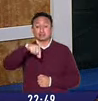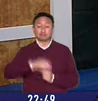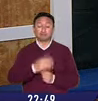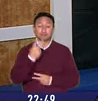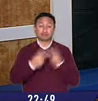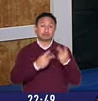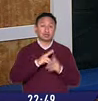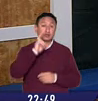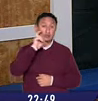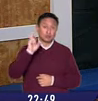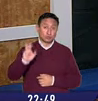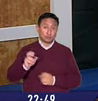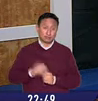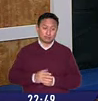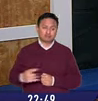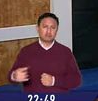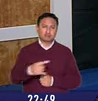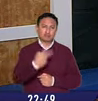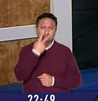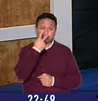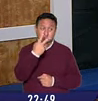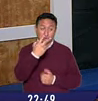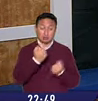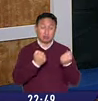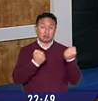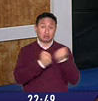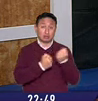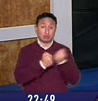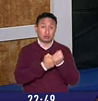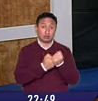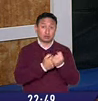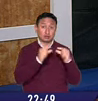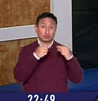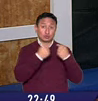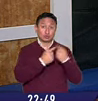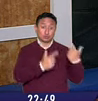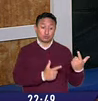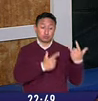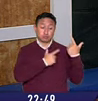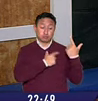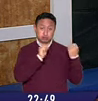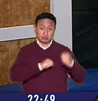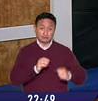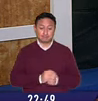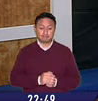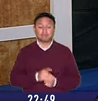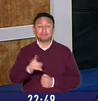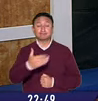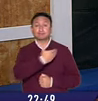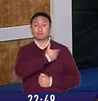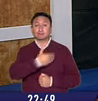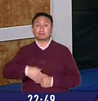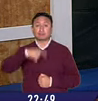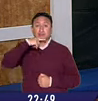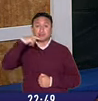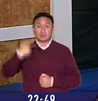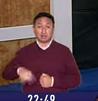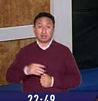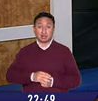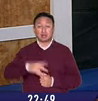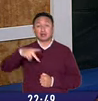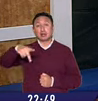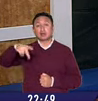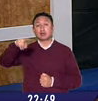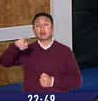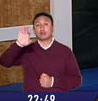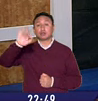visitó Ucrania, en donde comprometió el apoyo con la resistencia de las tropas, mientras que el mandatario ruso, Vladimir